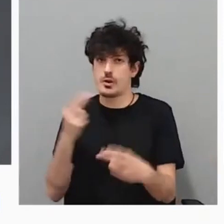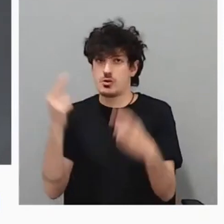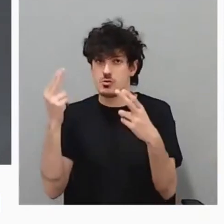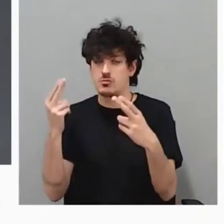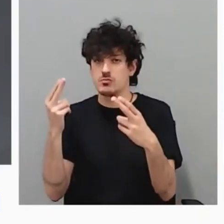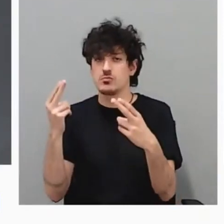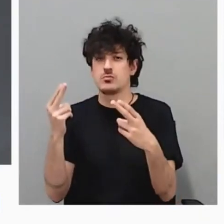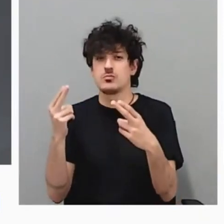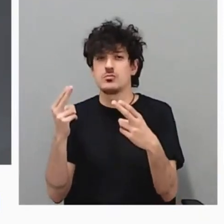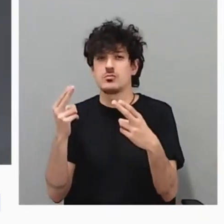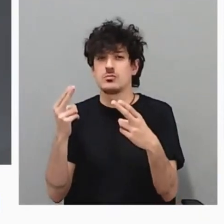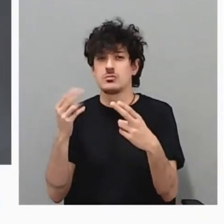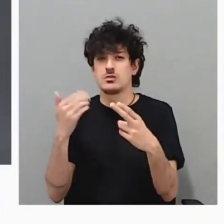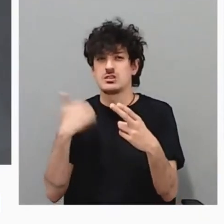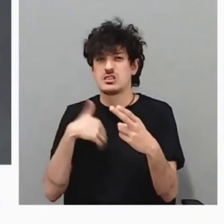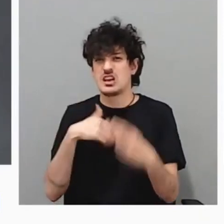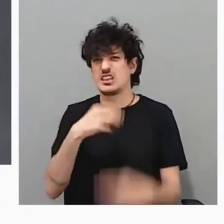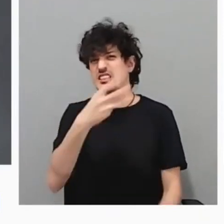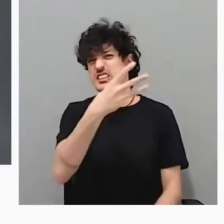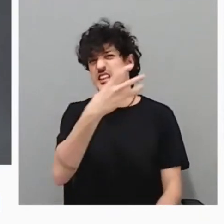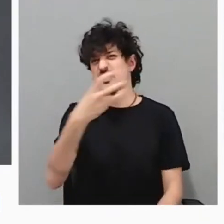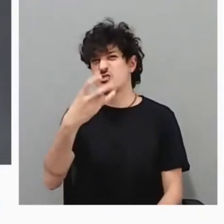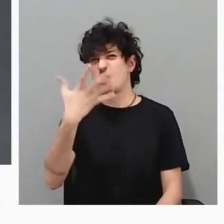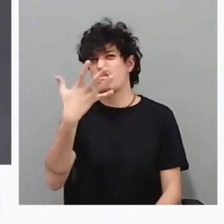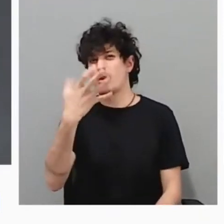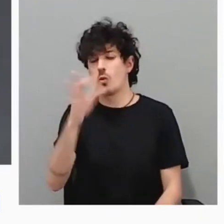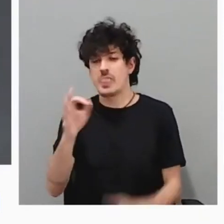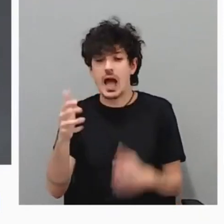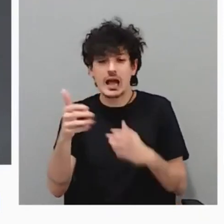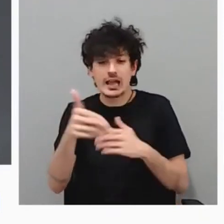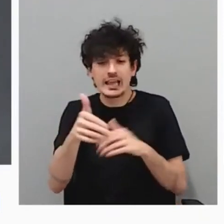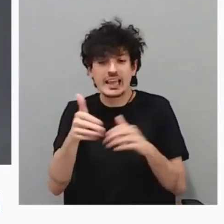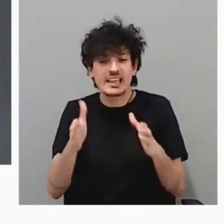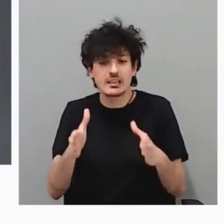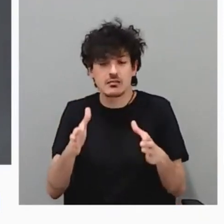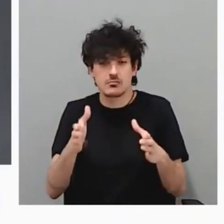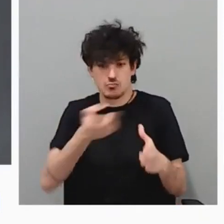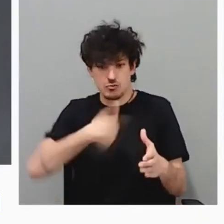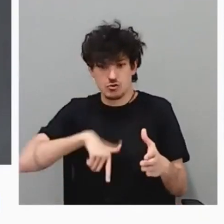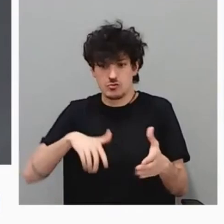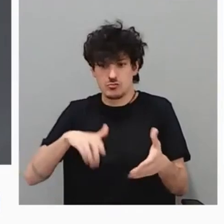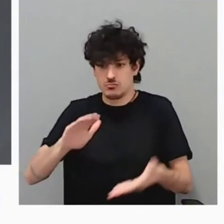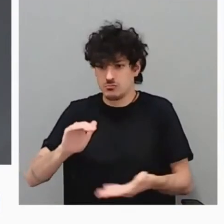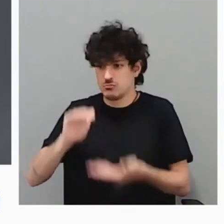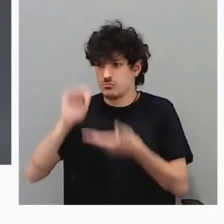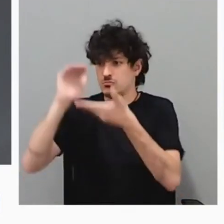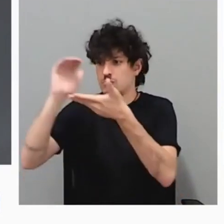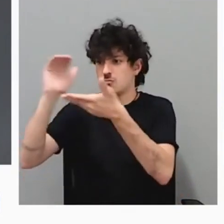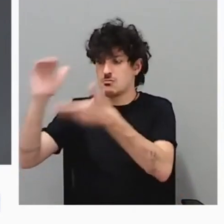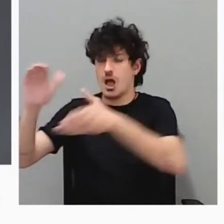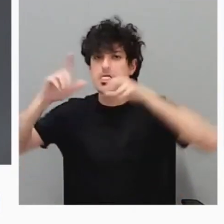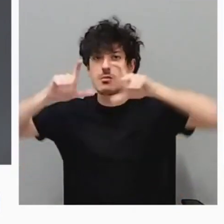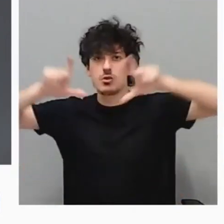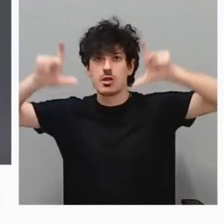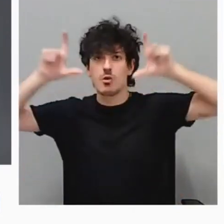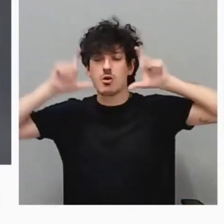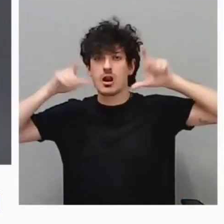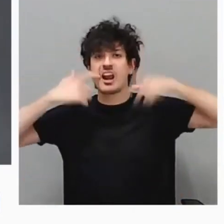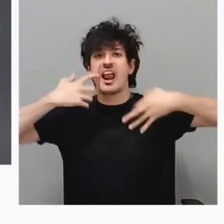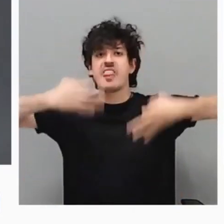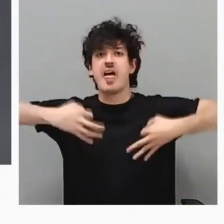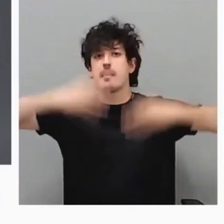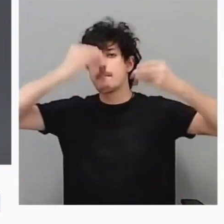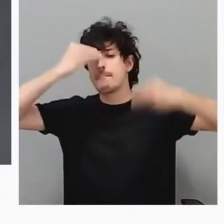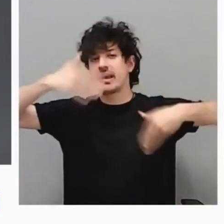de 350 kits que entregamos nosotros con dispositivos de realidad virtual en centros gracias